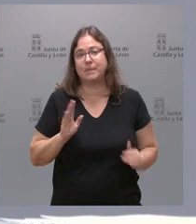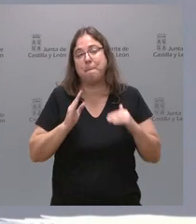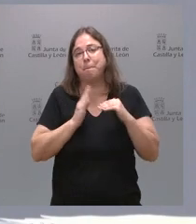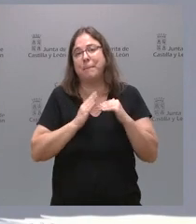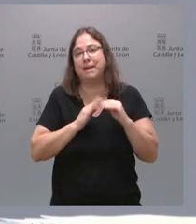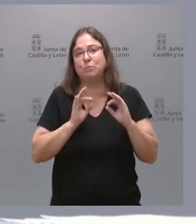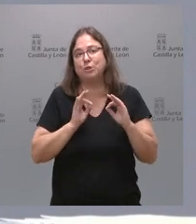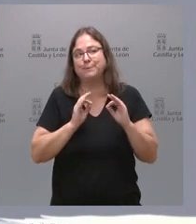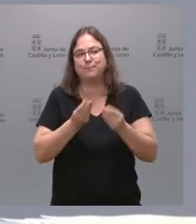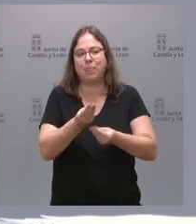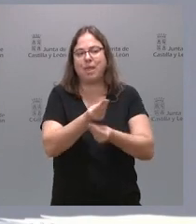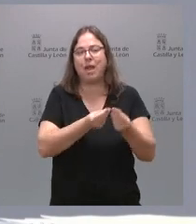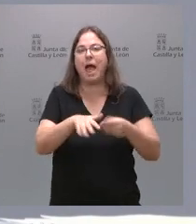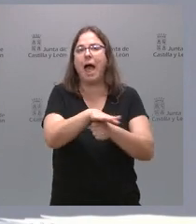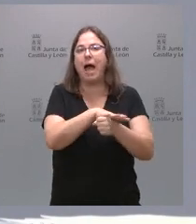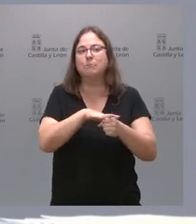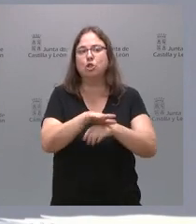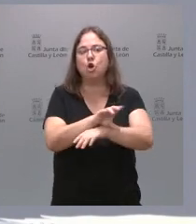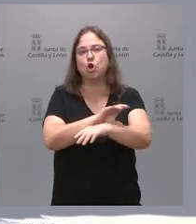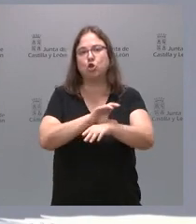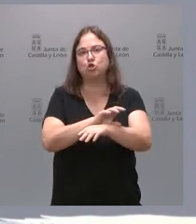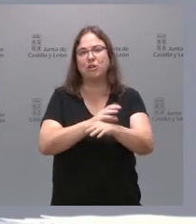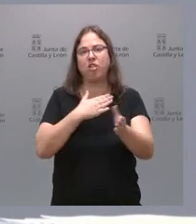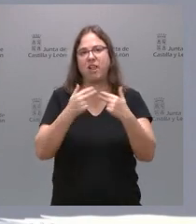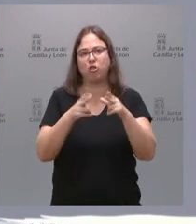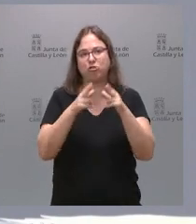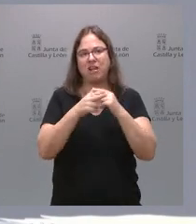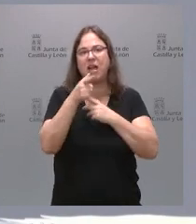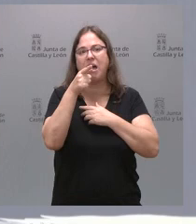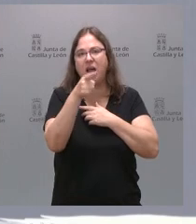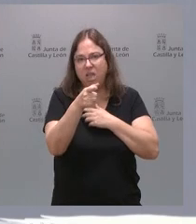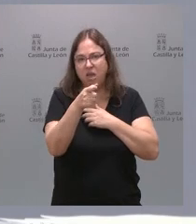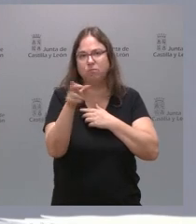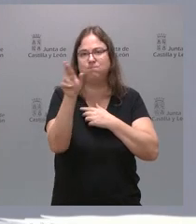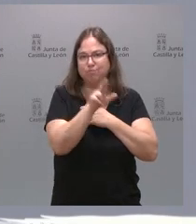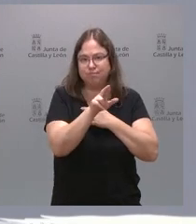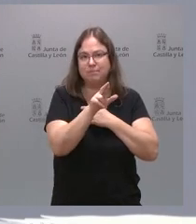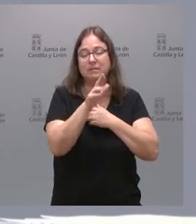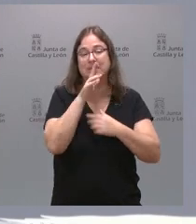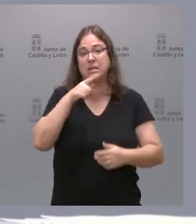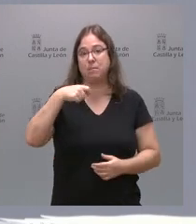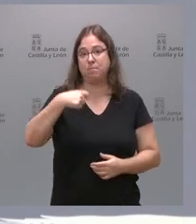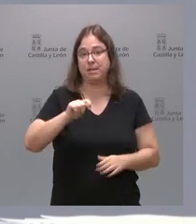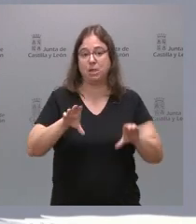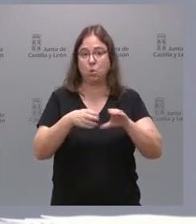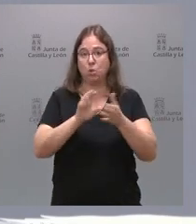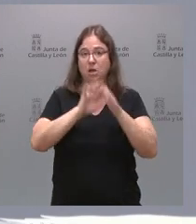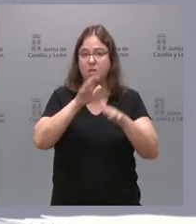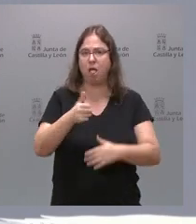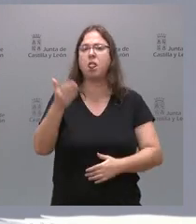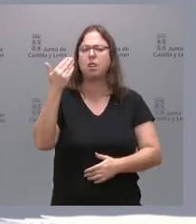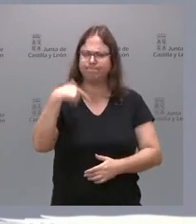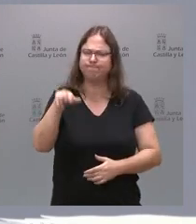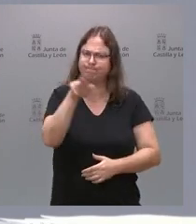el ámbito del Consejo del diálogo social Allí se reiteró y por tanto el presidente de la junta de Castilla y no hace mucho